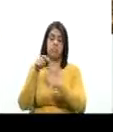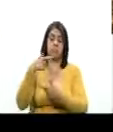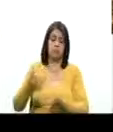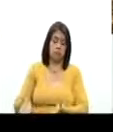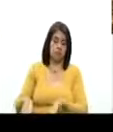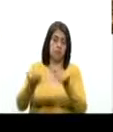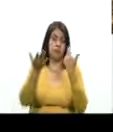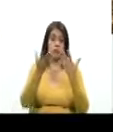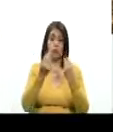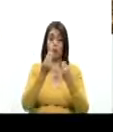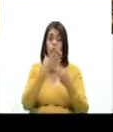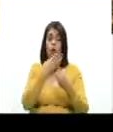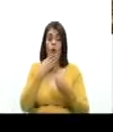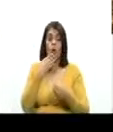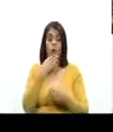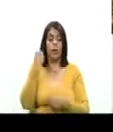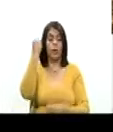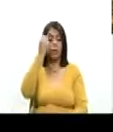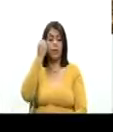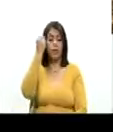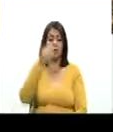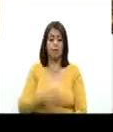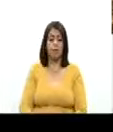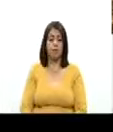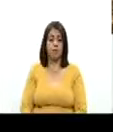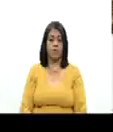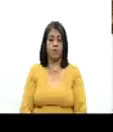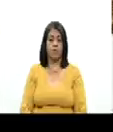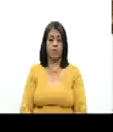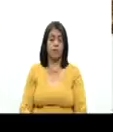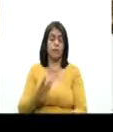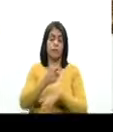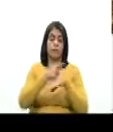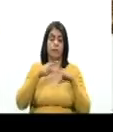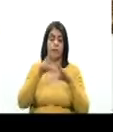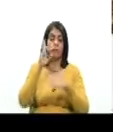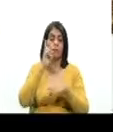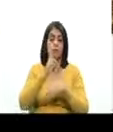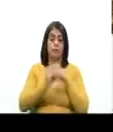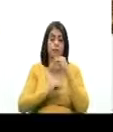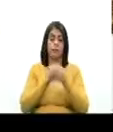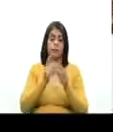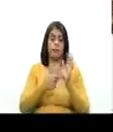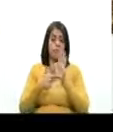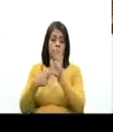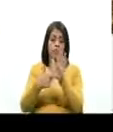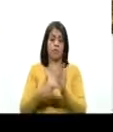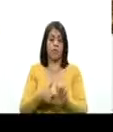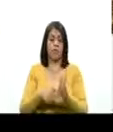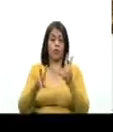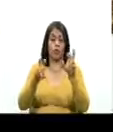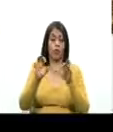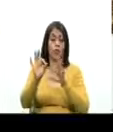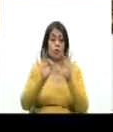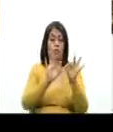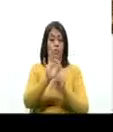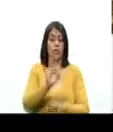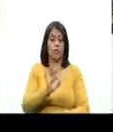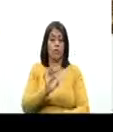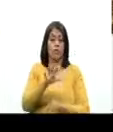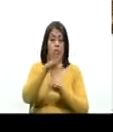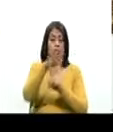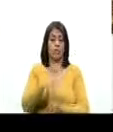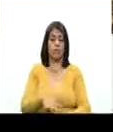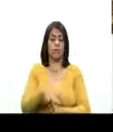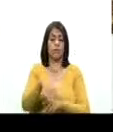que hay muchos jóvenes que piensan que este gobierno de Venezuela, que ganó democráticamente electo, es una